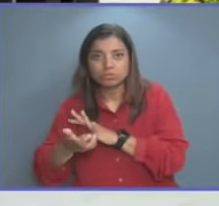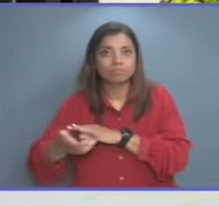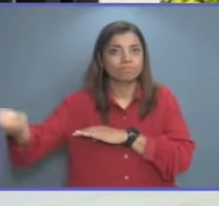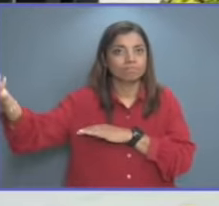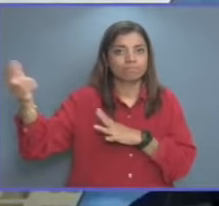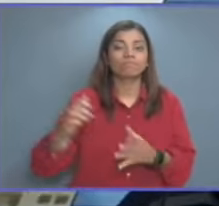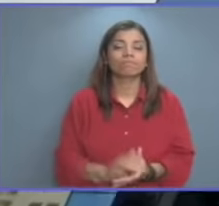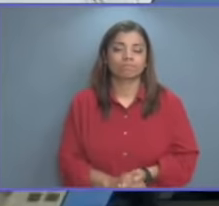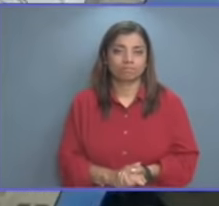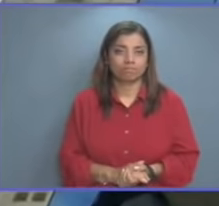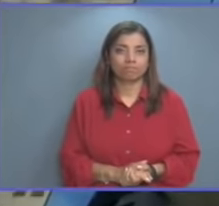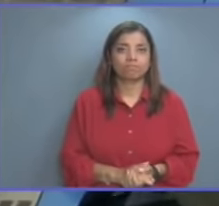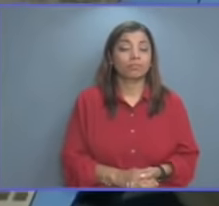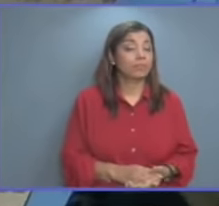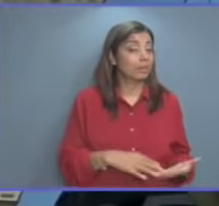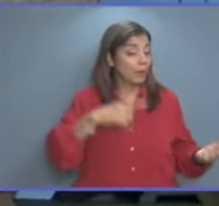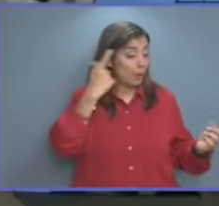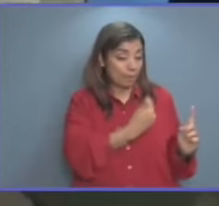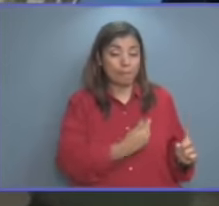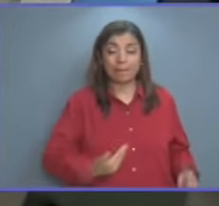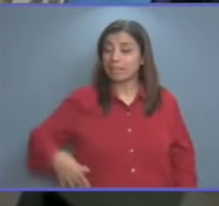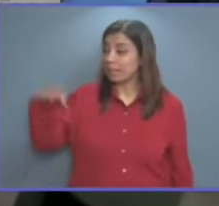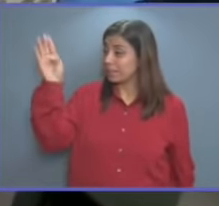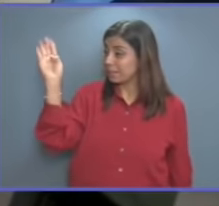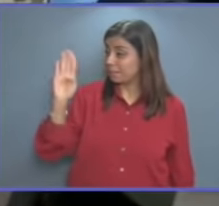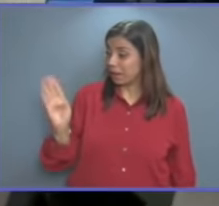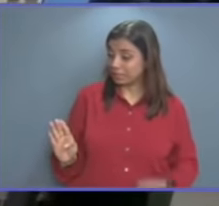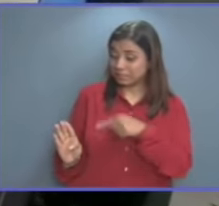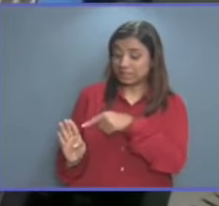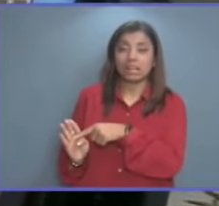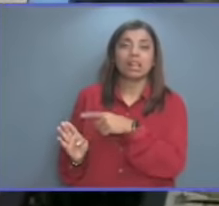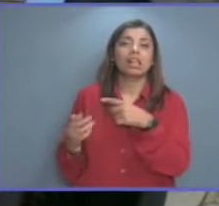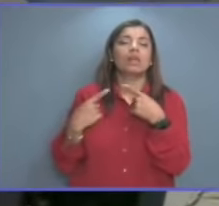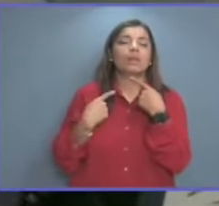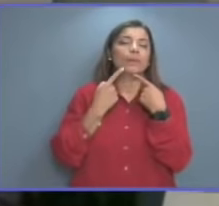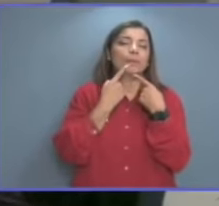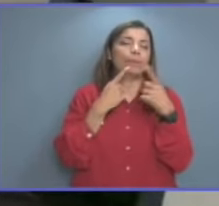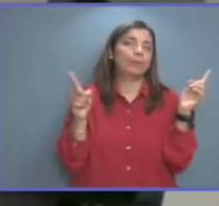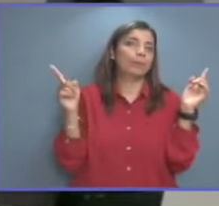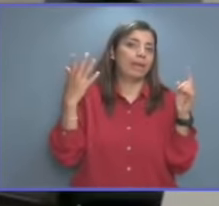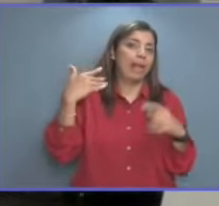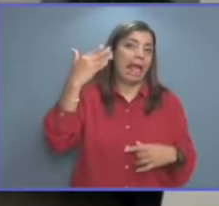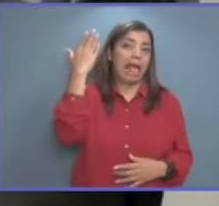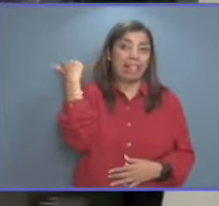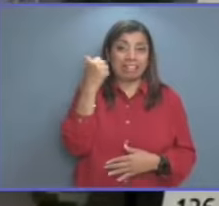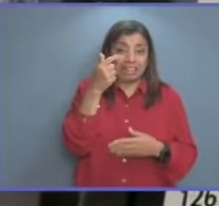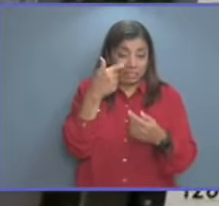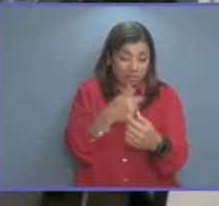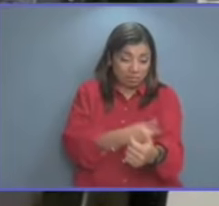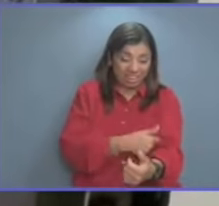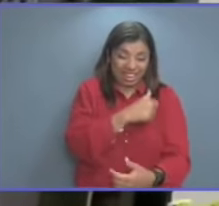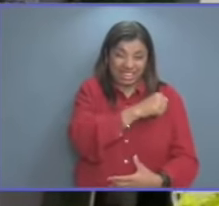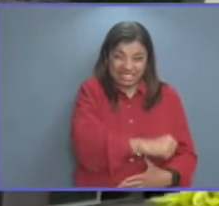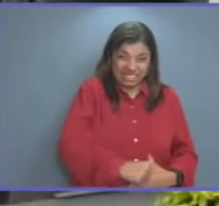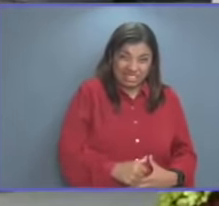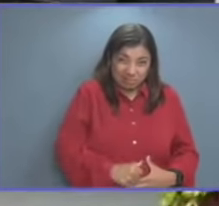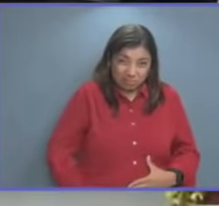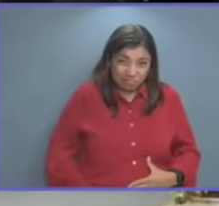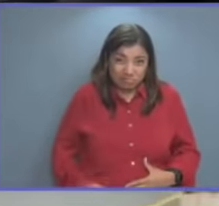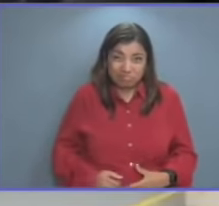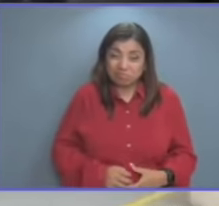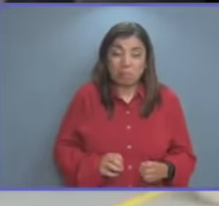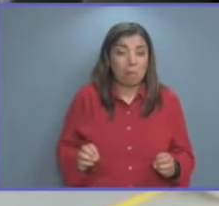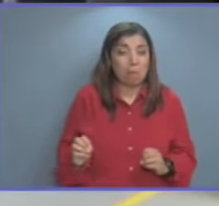el presidente de brasilia ear bolsonaro superó la obstrucción intestinal por la que debió ser internado en sao paulo y no